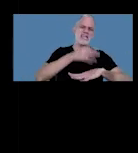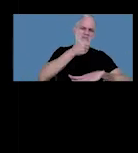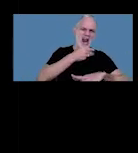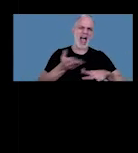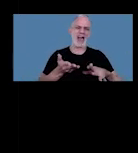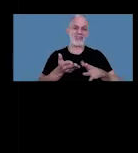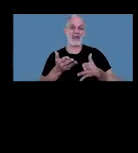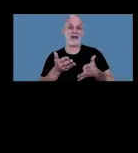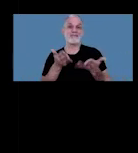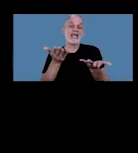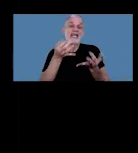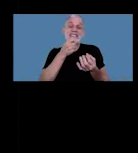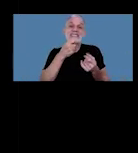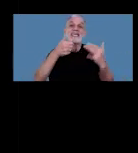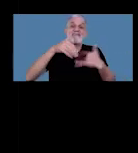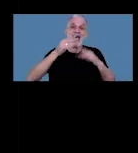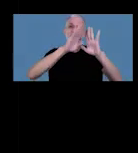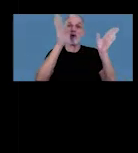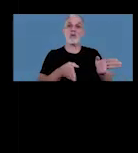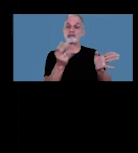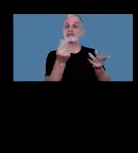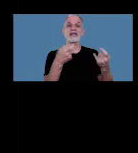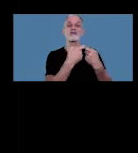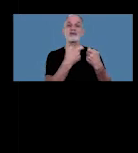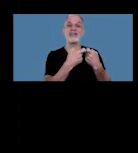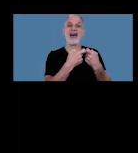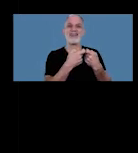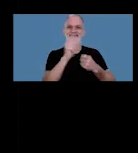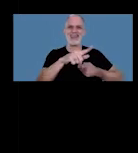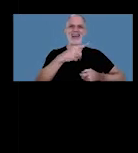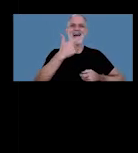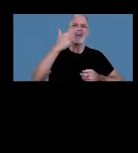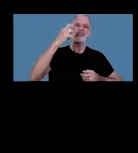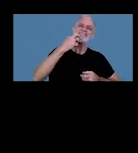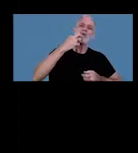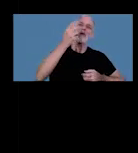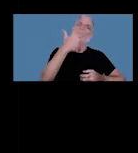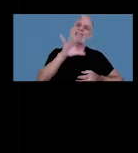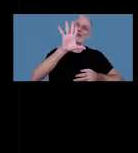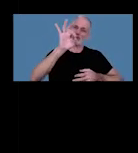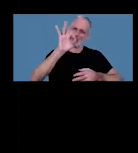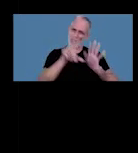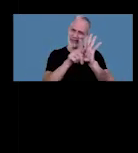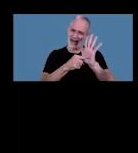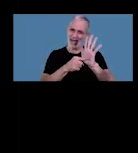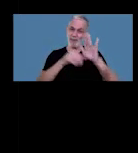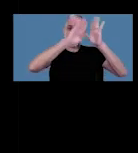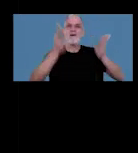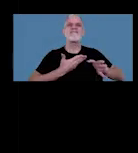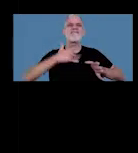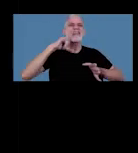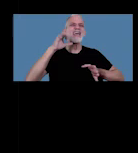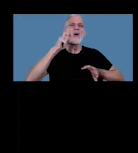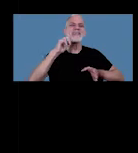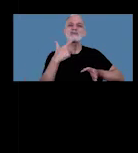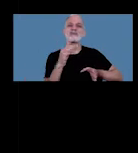aplicable, sí va a funcionar como cualquier sociedad de la 19.550, aunque el fideicomiso, ustedes saben que es un contrato establecido